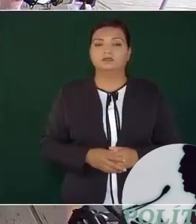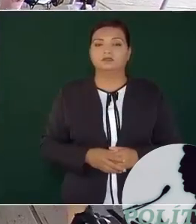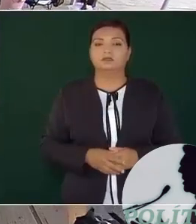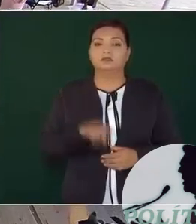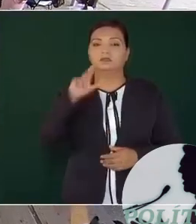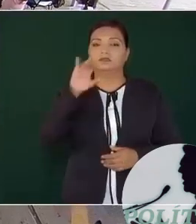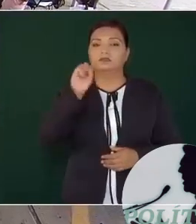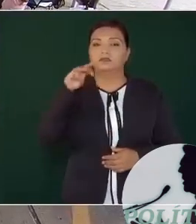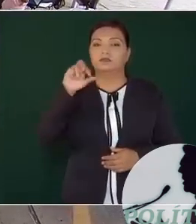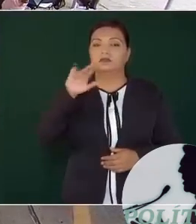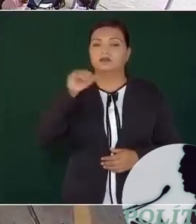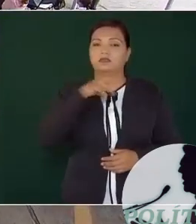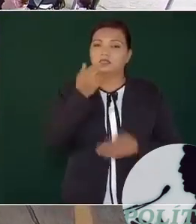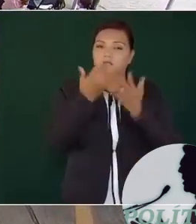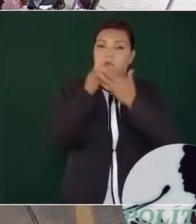María, vamos a esperar